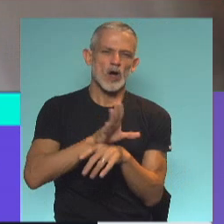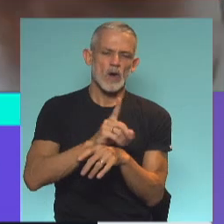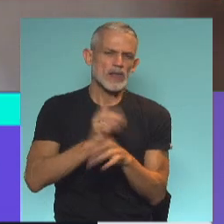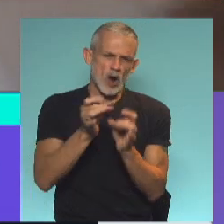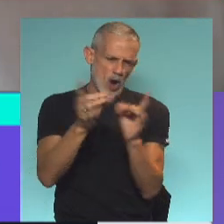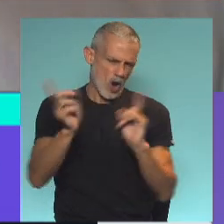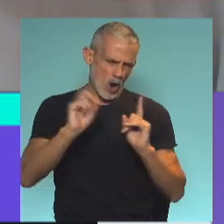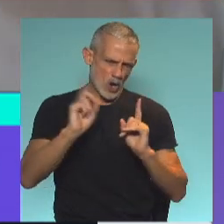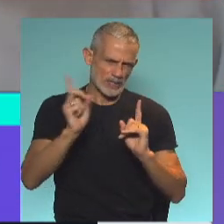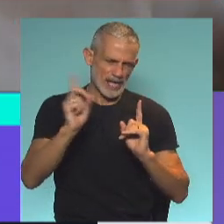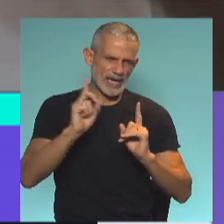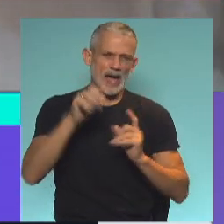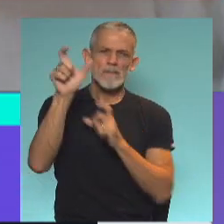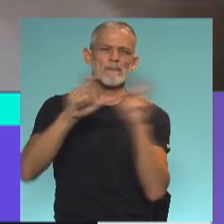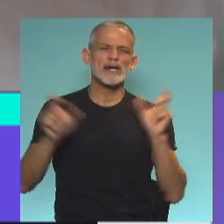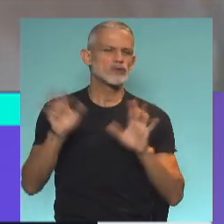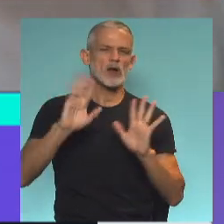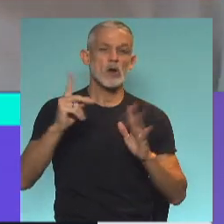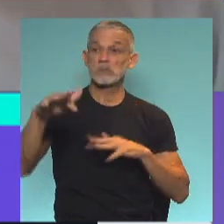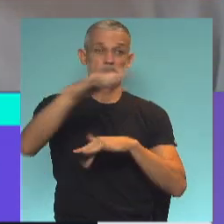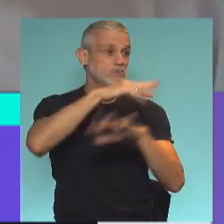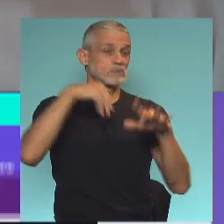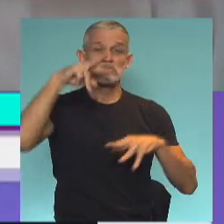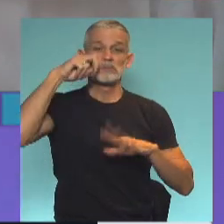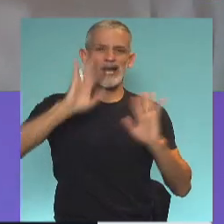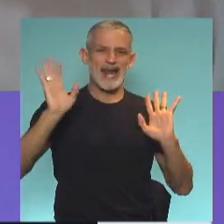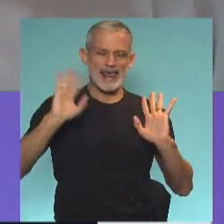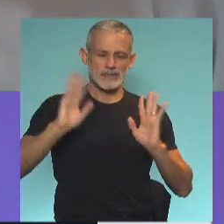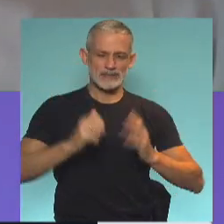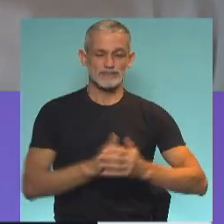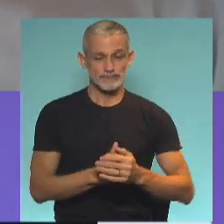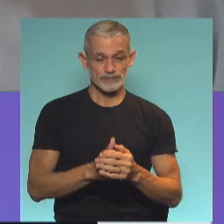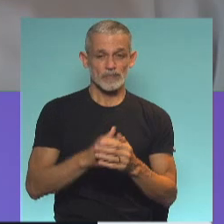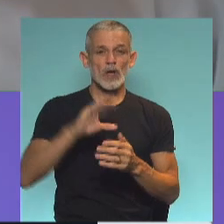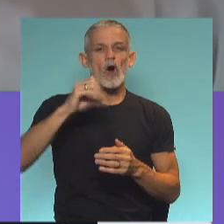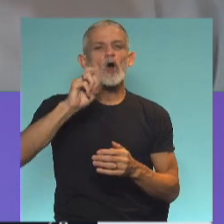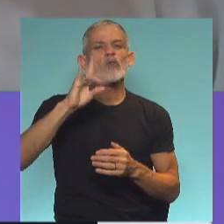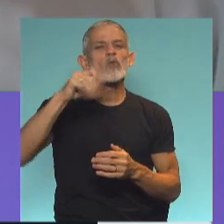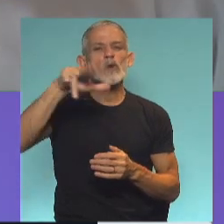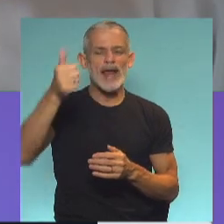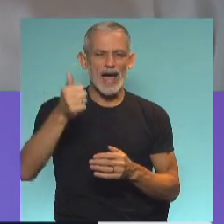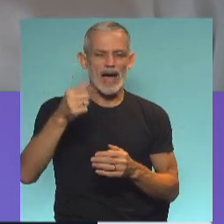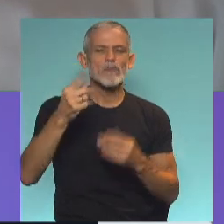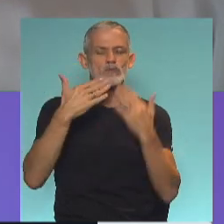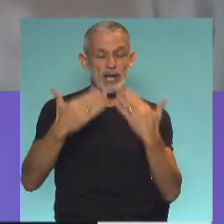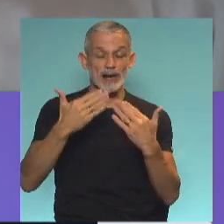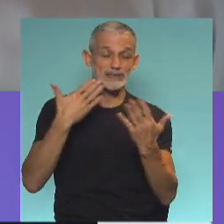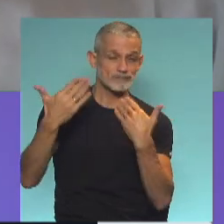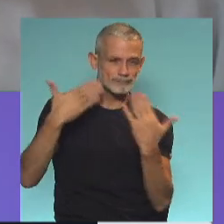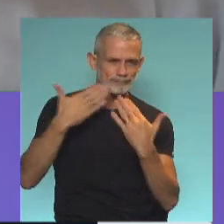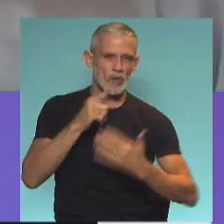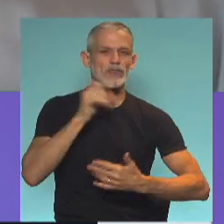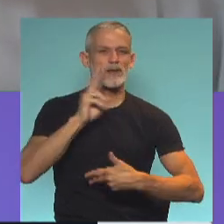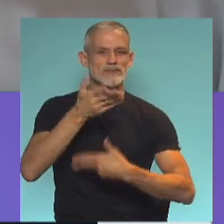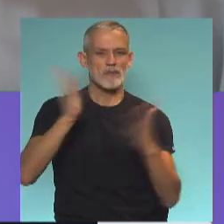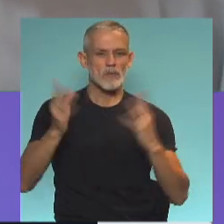No es contagioso entre humanos. Se aspira del medio ambiente. Perfecto. Doctor Tomás Orduna, muchísimas gracias por esta entrevista con la televisión